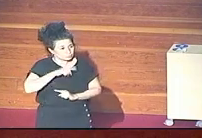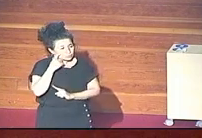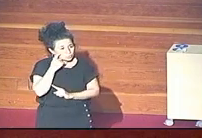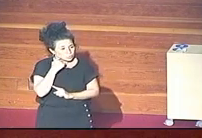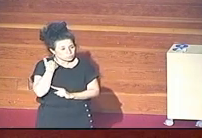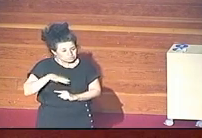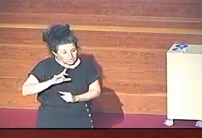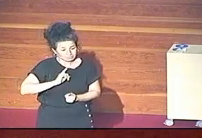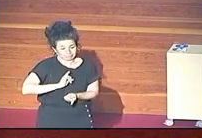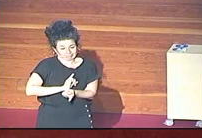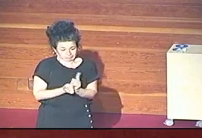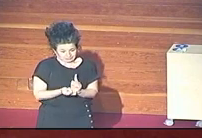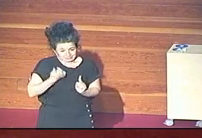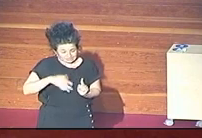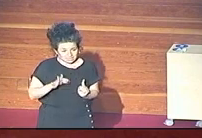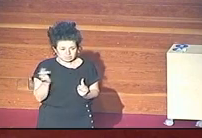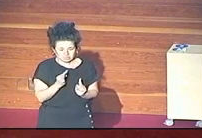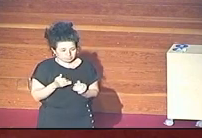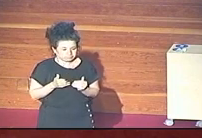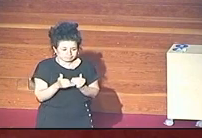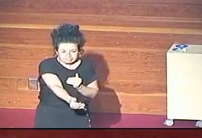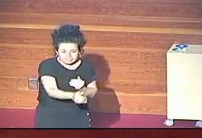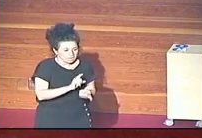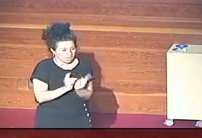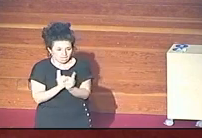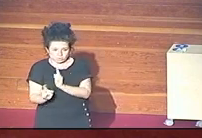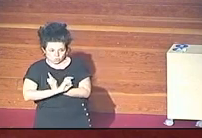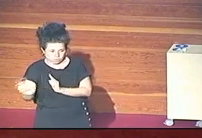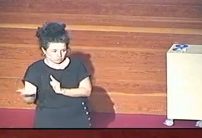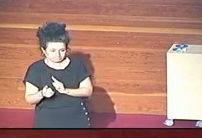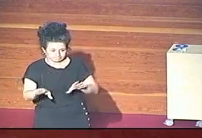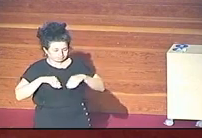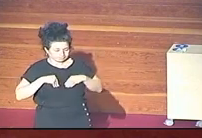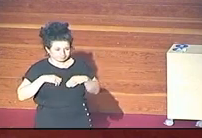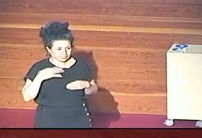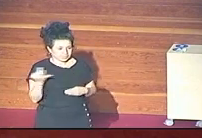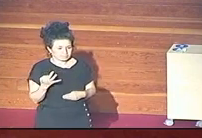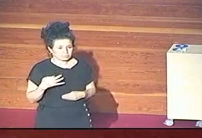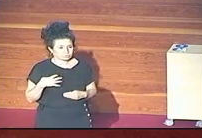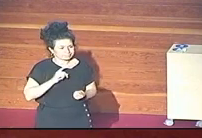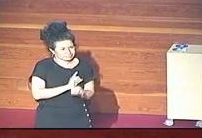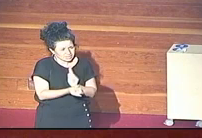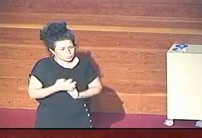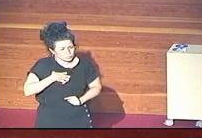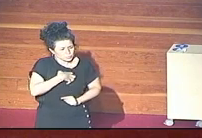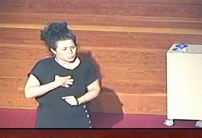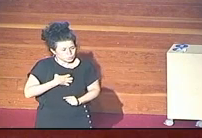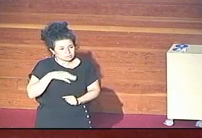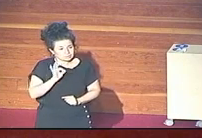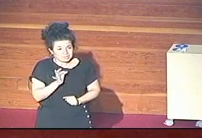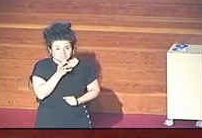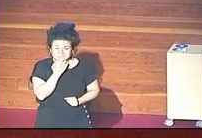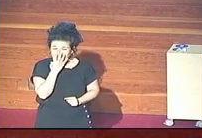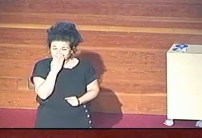hecho una parte de ellos pero vamos a tener que asumir otros cambios los cambios cuestan y los cambios si no se entienden